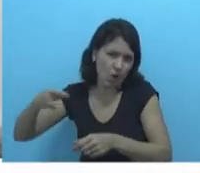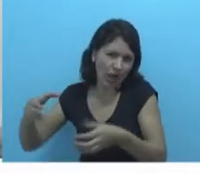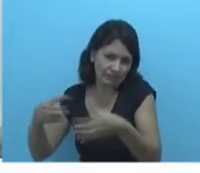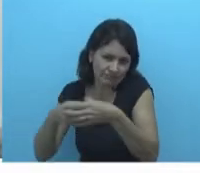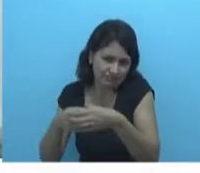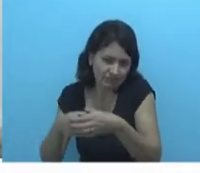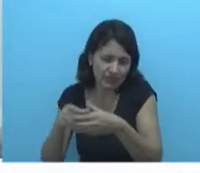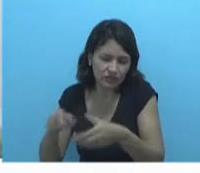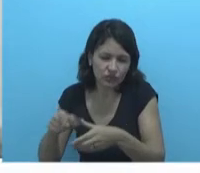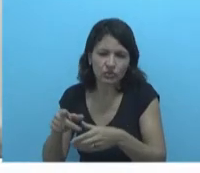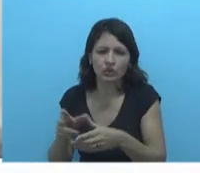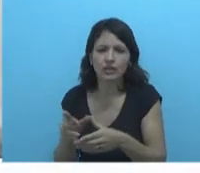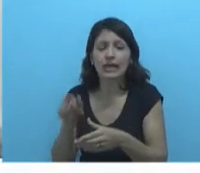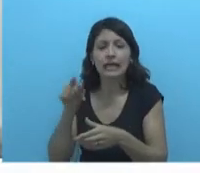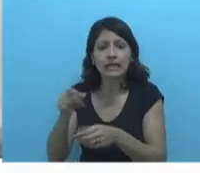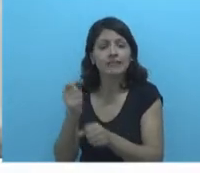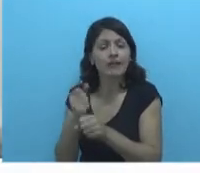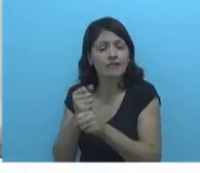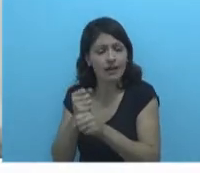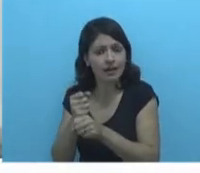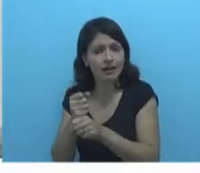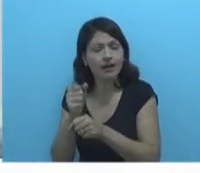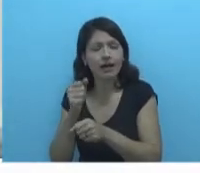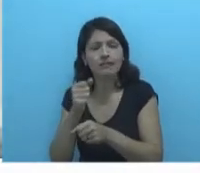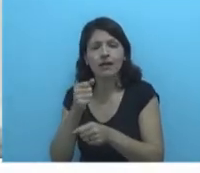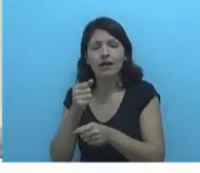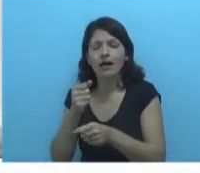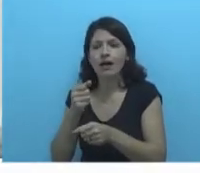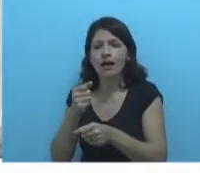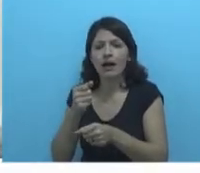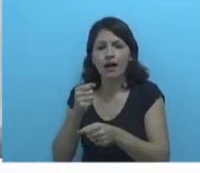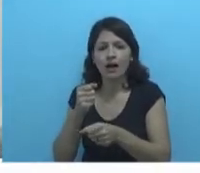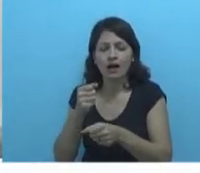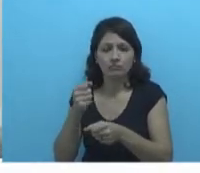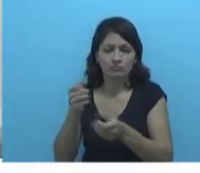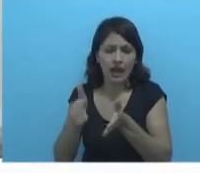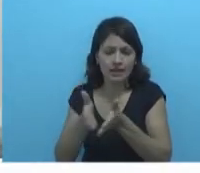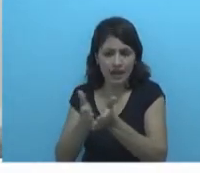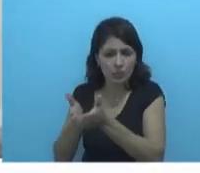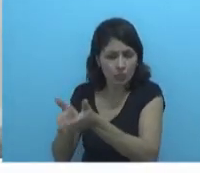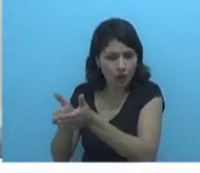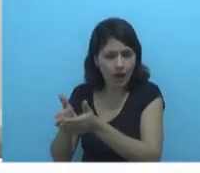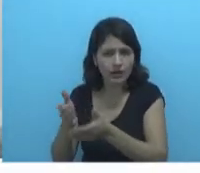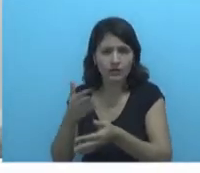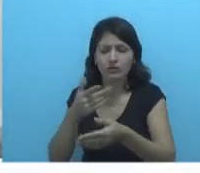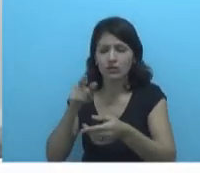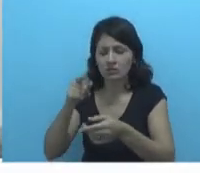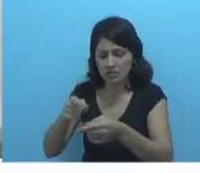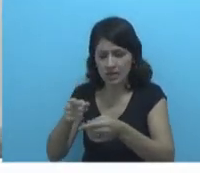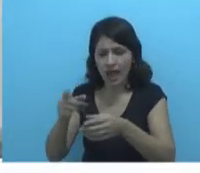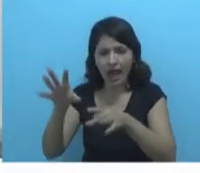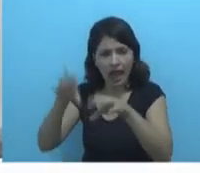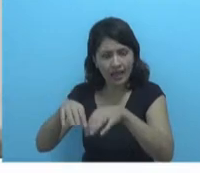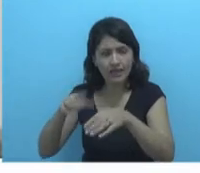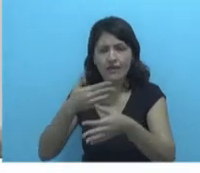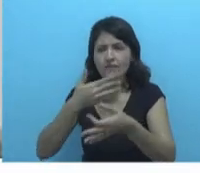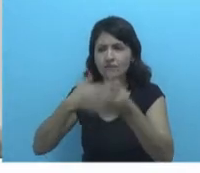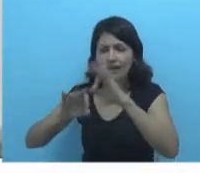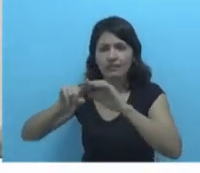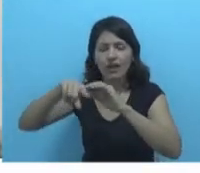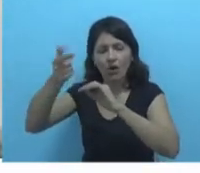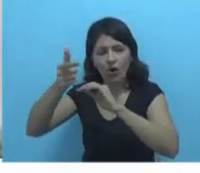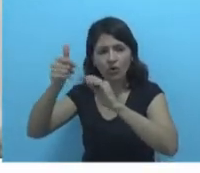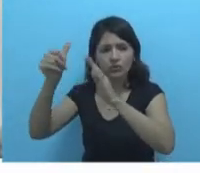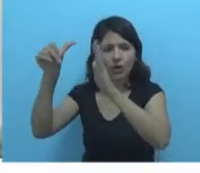donde sale el 80% de la actividad granaria del país. Son alrededor de 400, 500